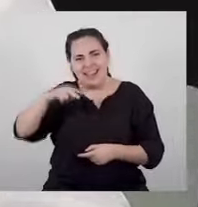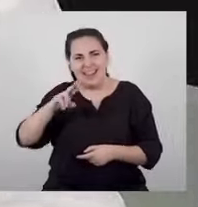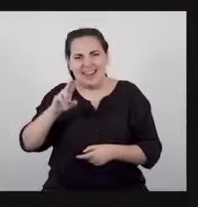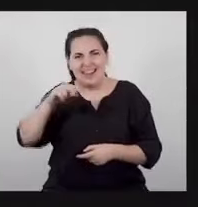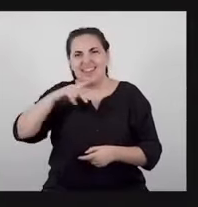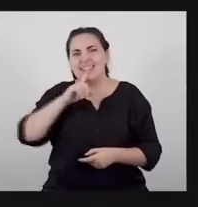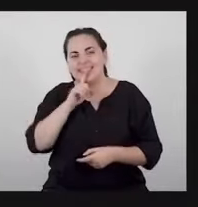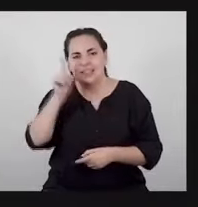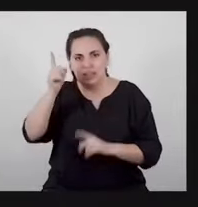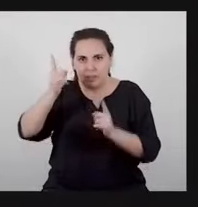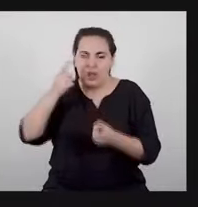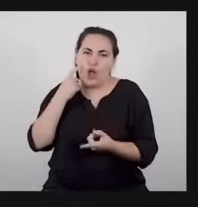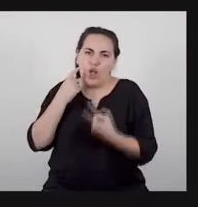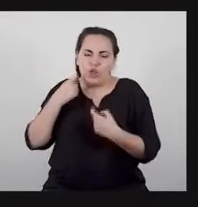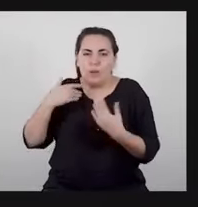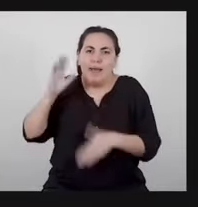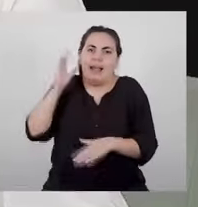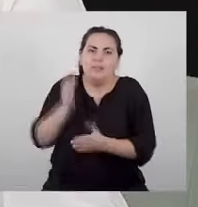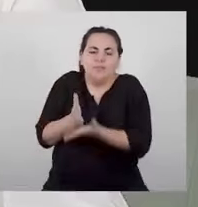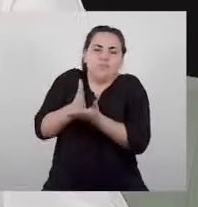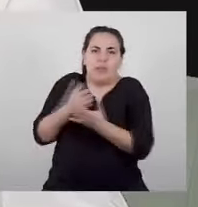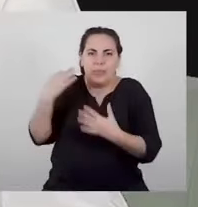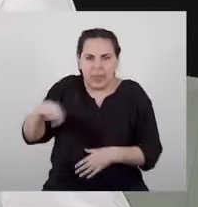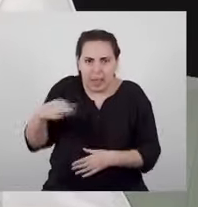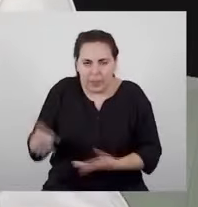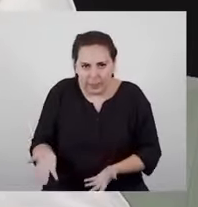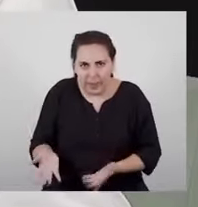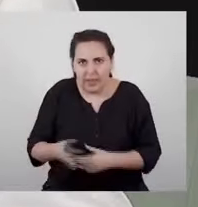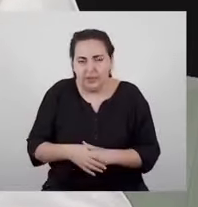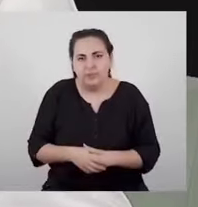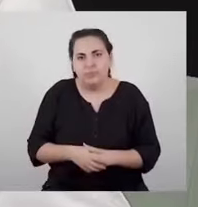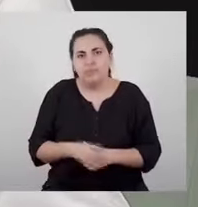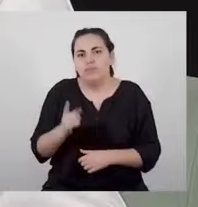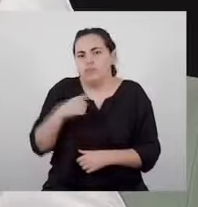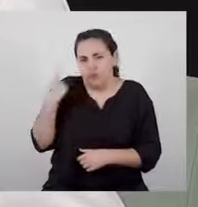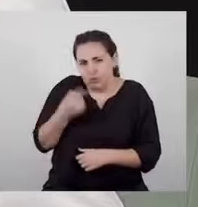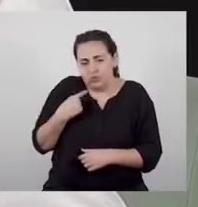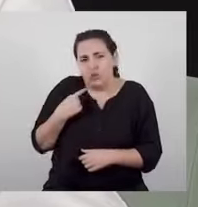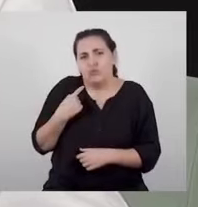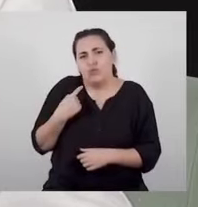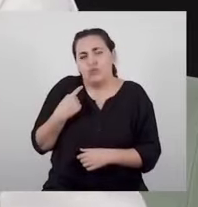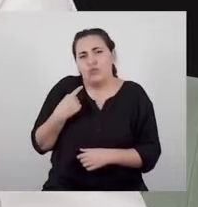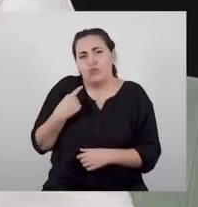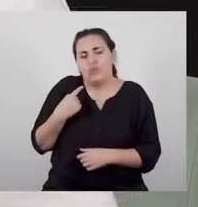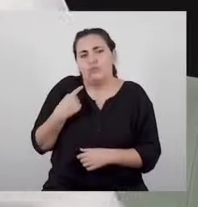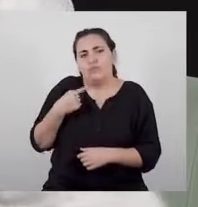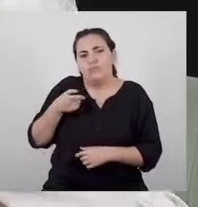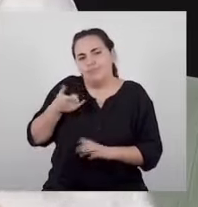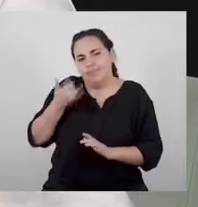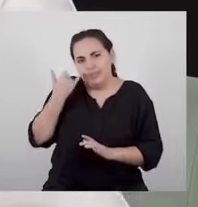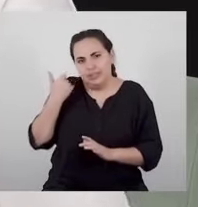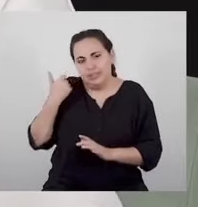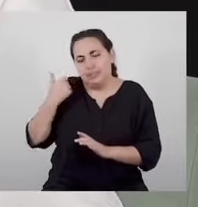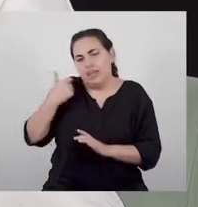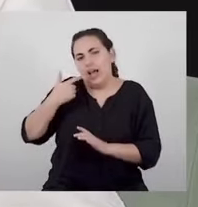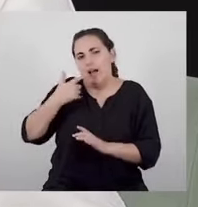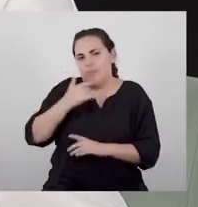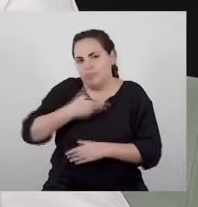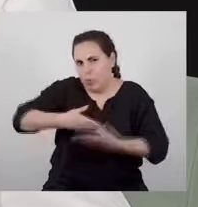y tendría que controlar más. A nosotros hasta hemos recibido y nosotros las hemos publicado o